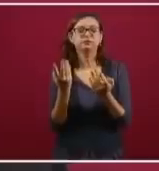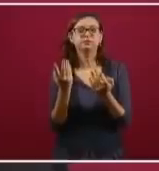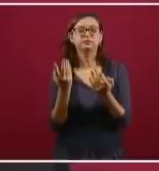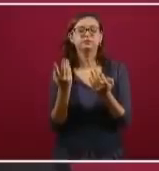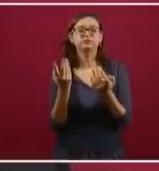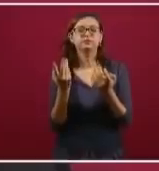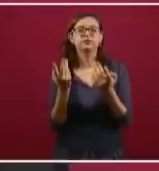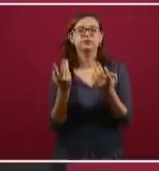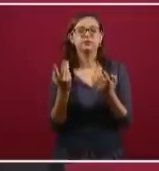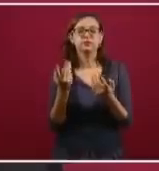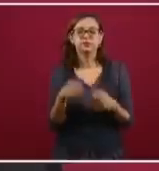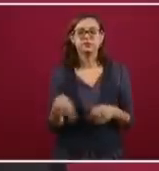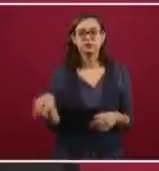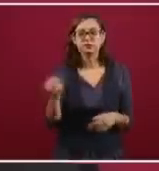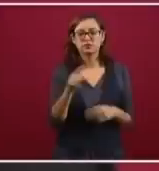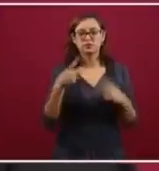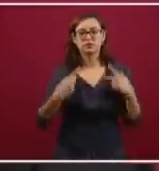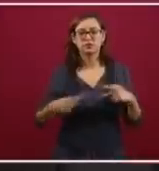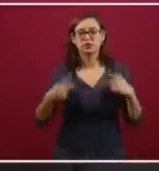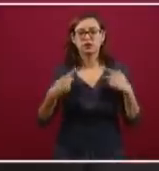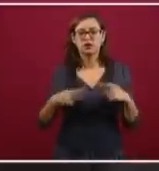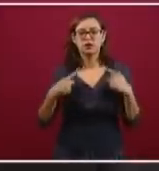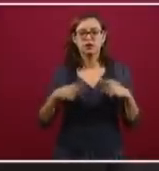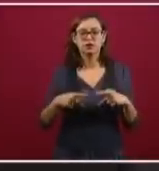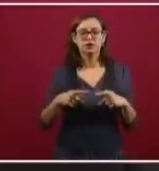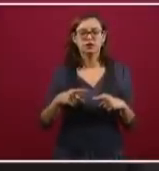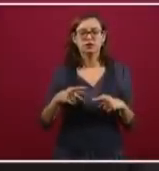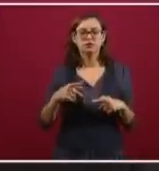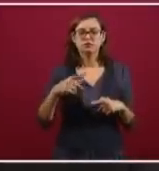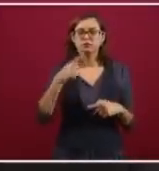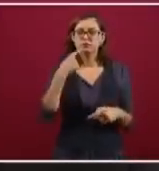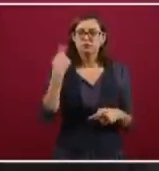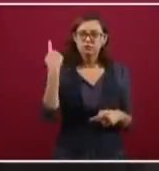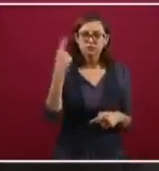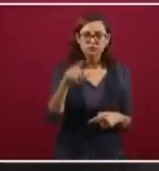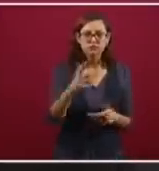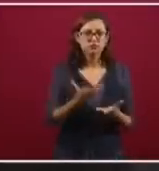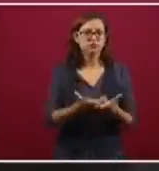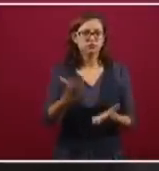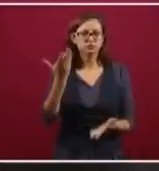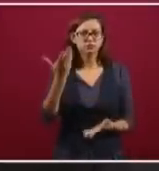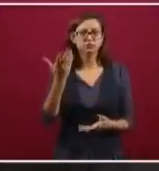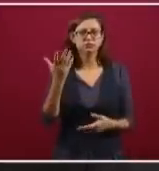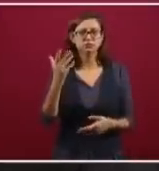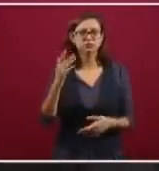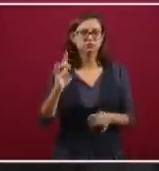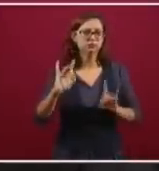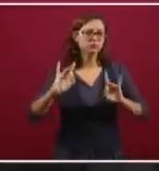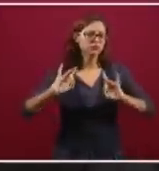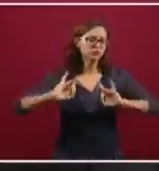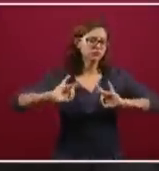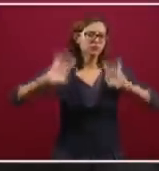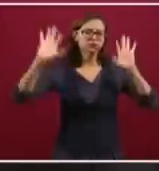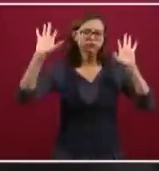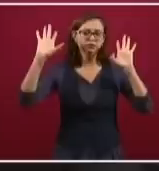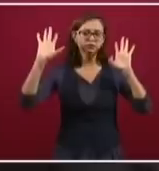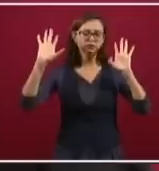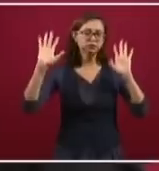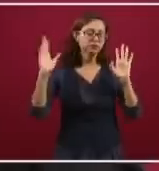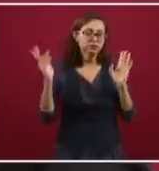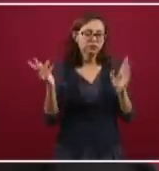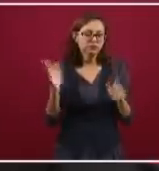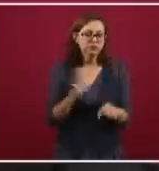demandas que presentan por cualquier